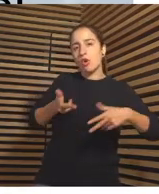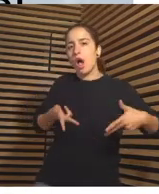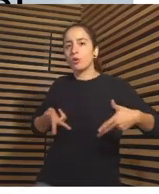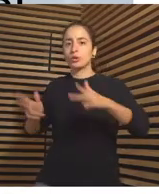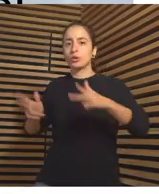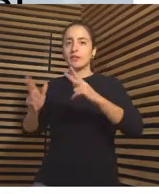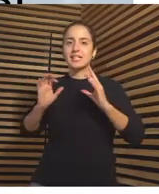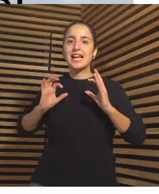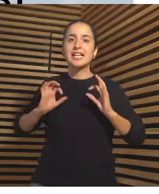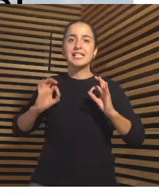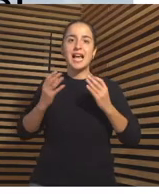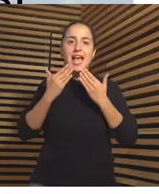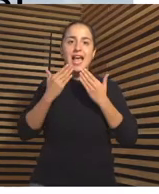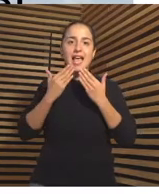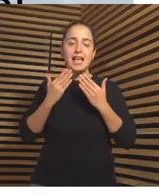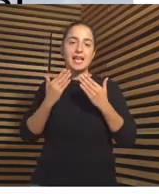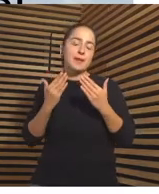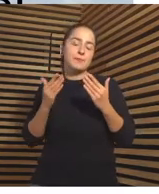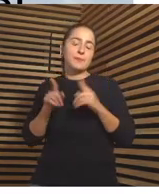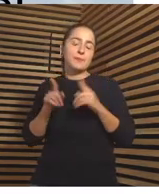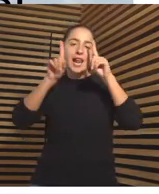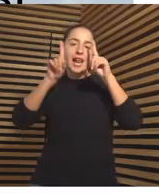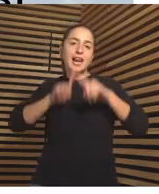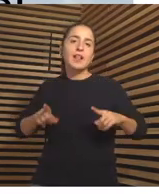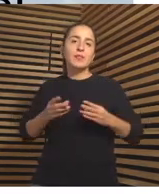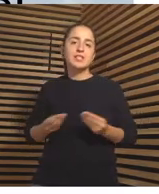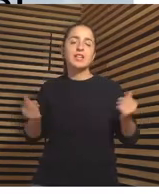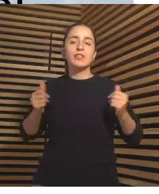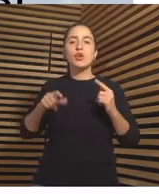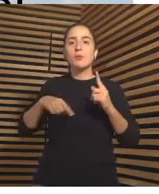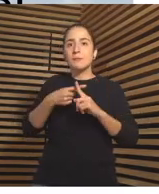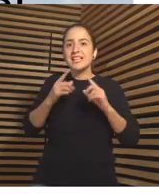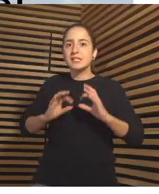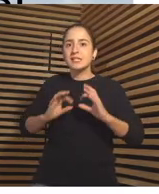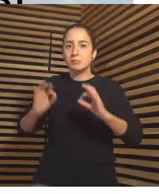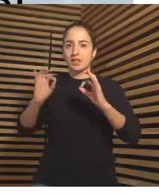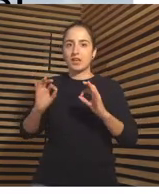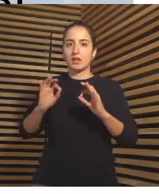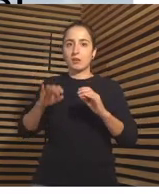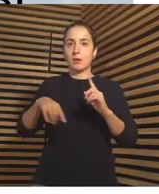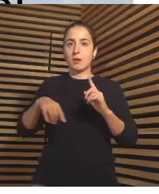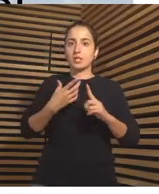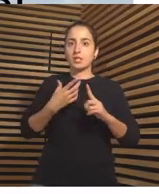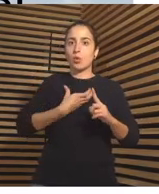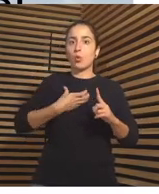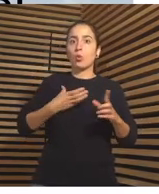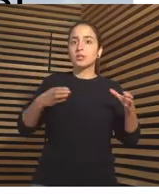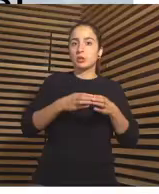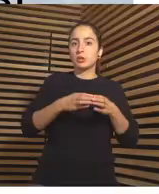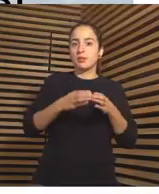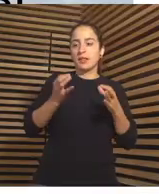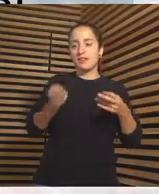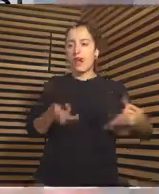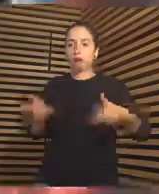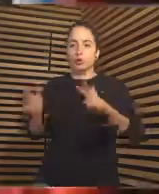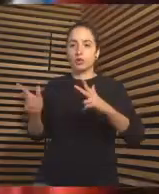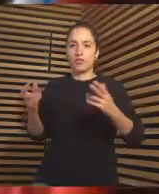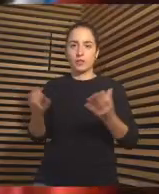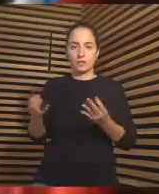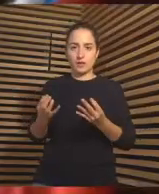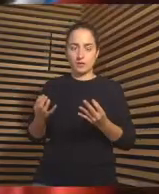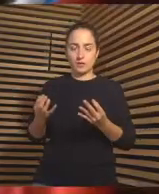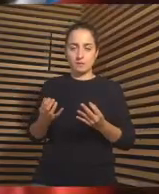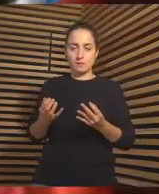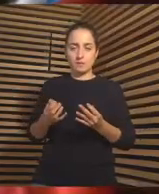y discrecional, y añado potestativa de la persona que preside la Junta Municipal. Por lo tanto, cuando nos vienen los